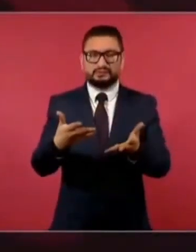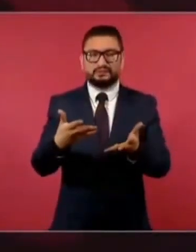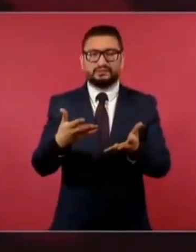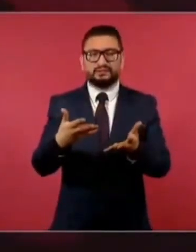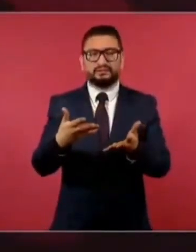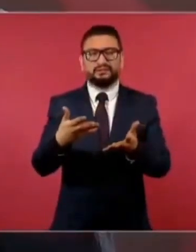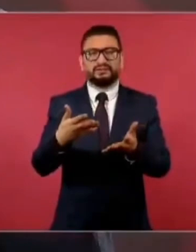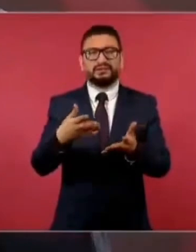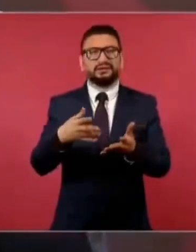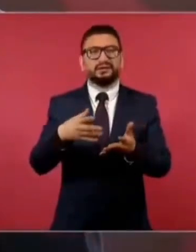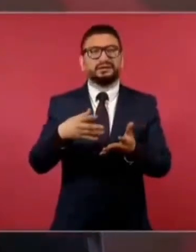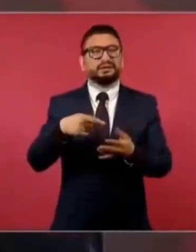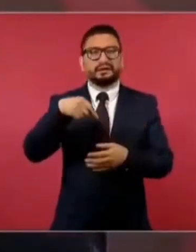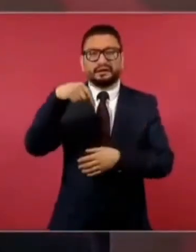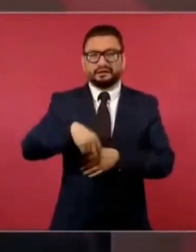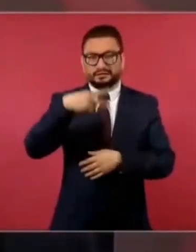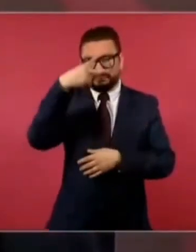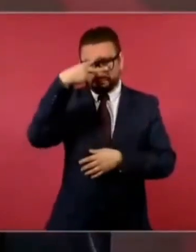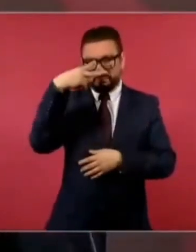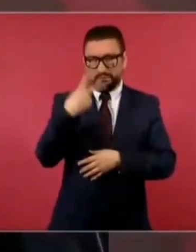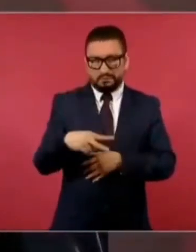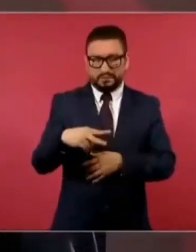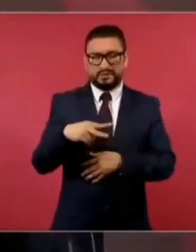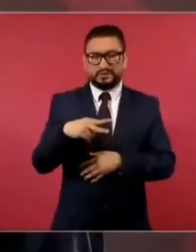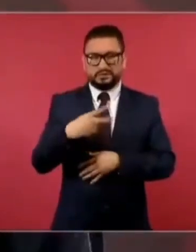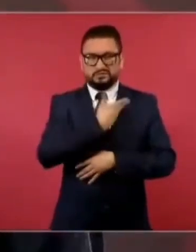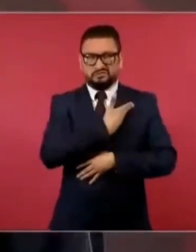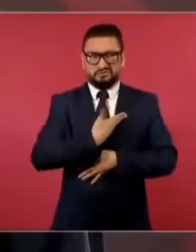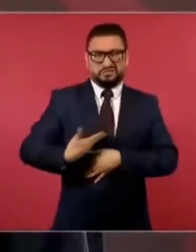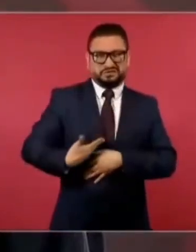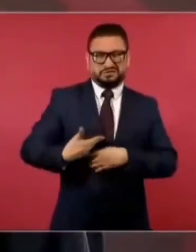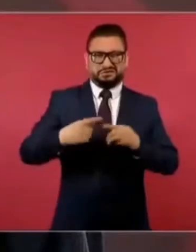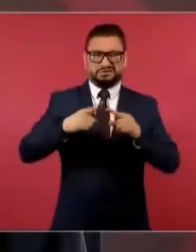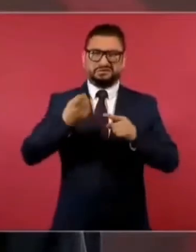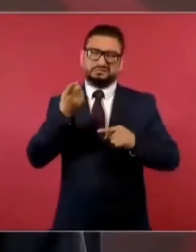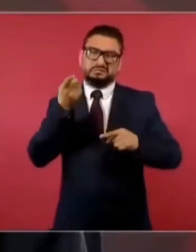se vive en una dictadura. Imagínense